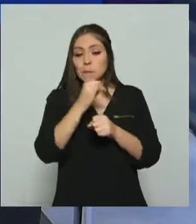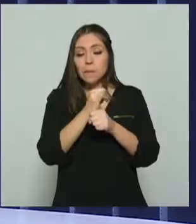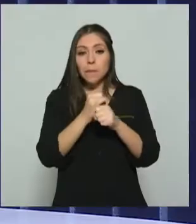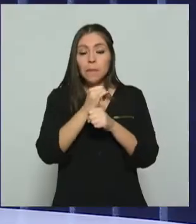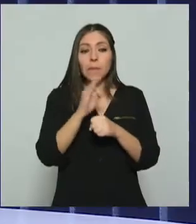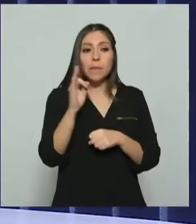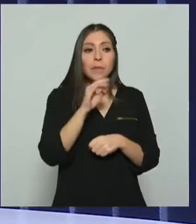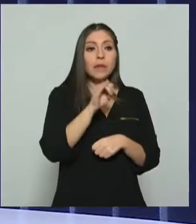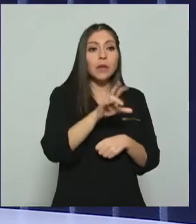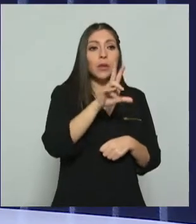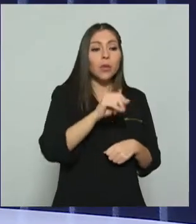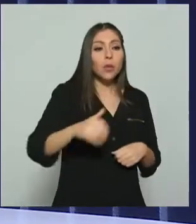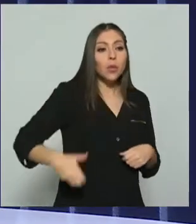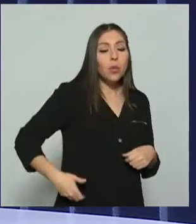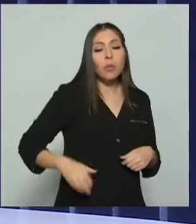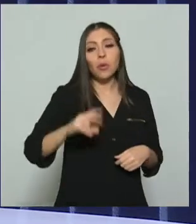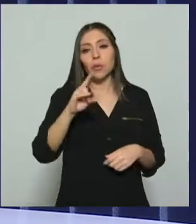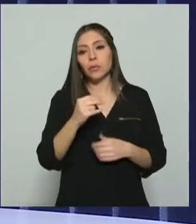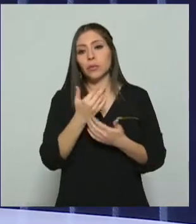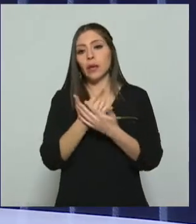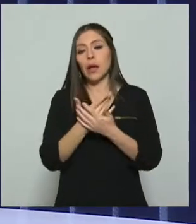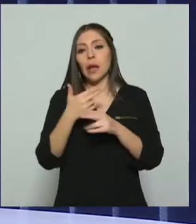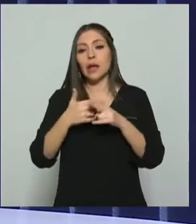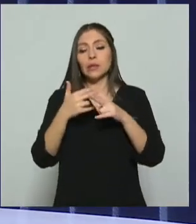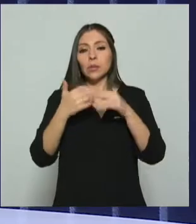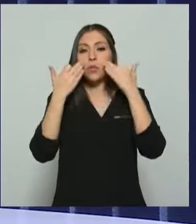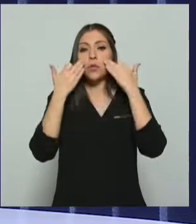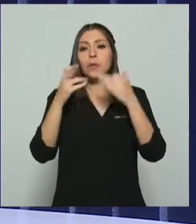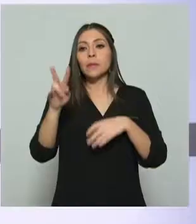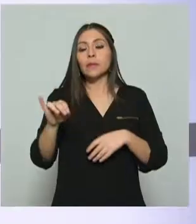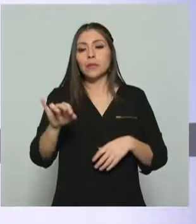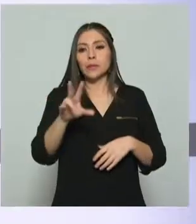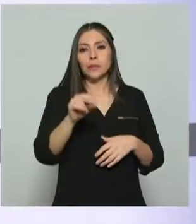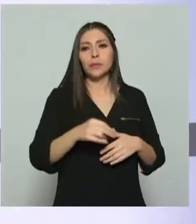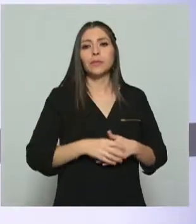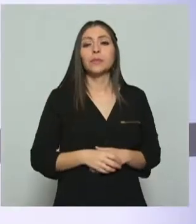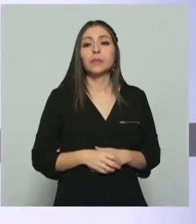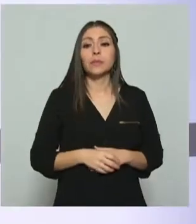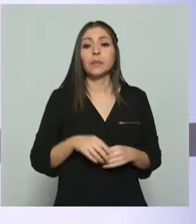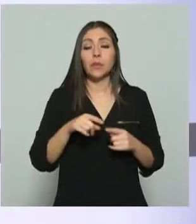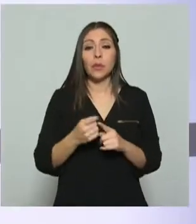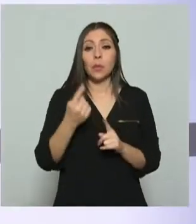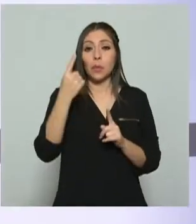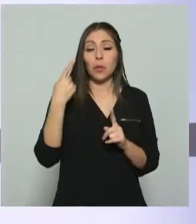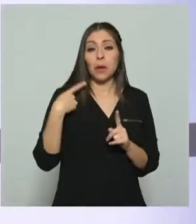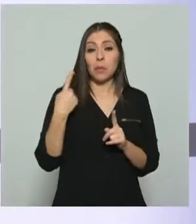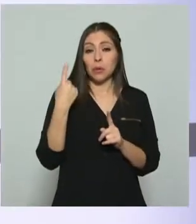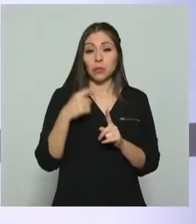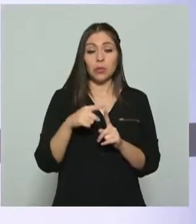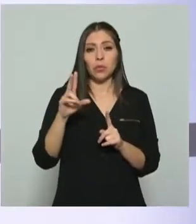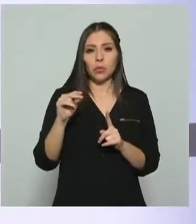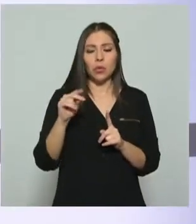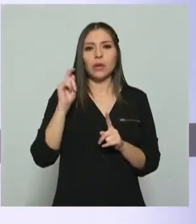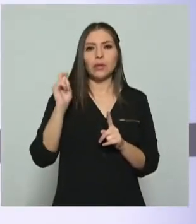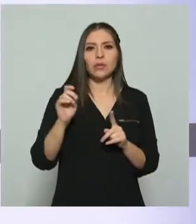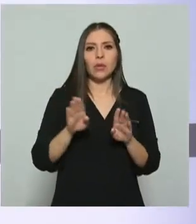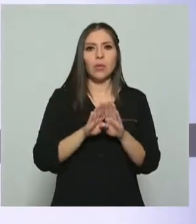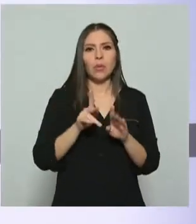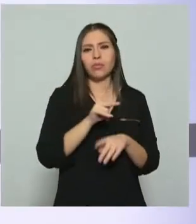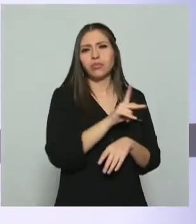con quienes yo he charlado que no es nada más un individuo. No. Es una industria. Es una industria, en efecto. Pero además de todo, como